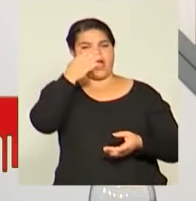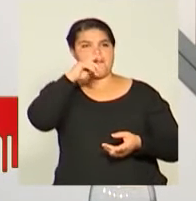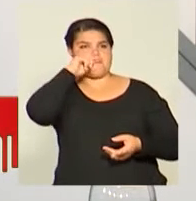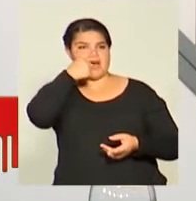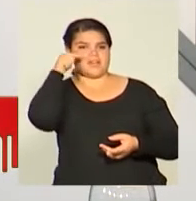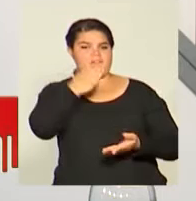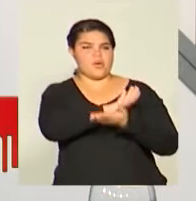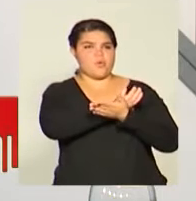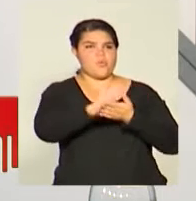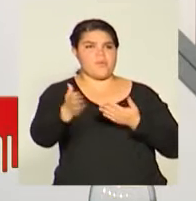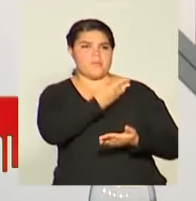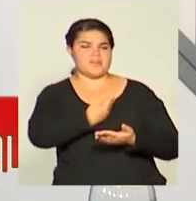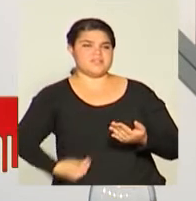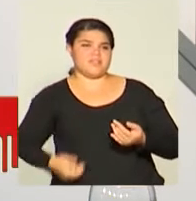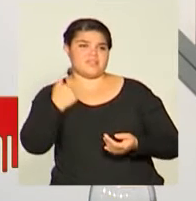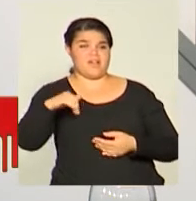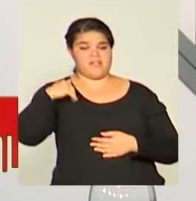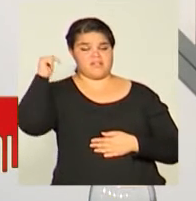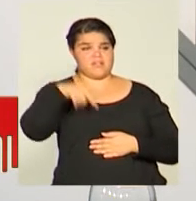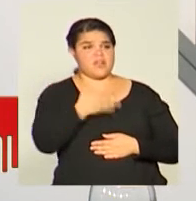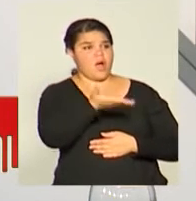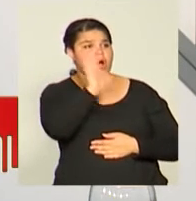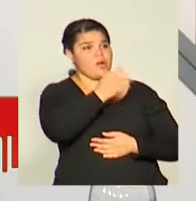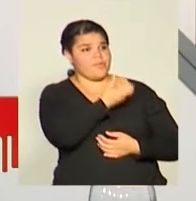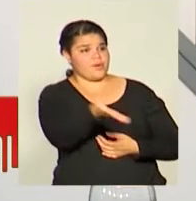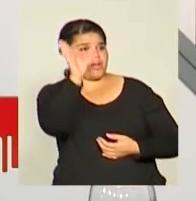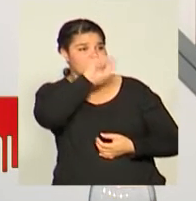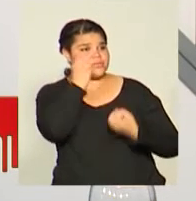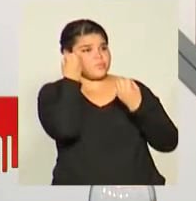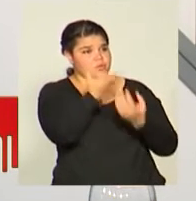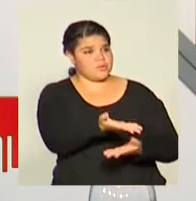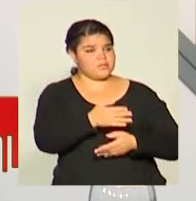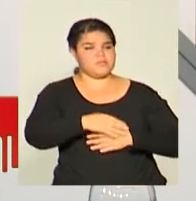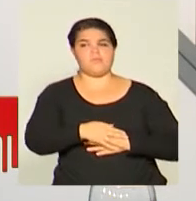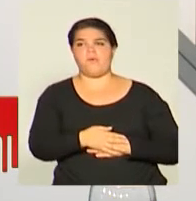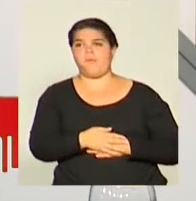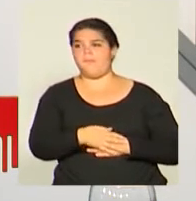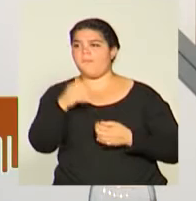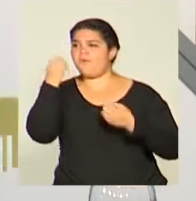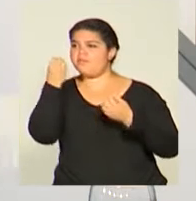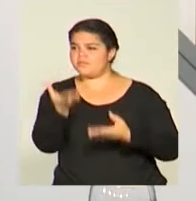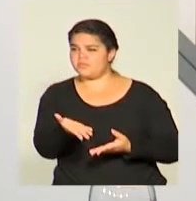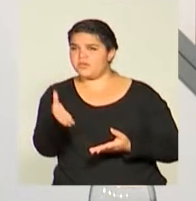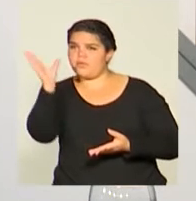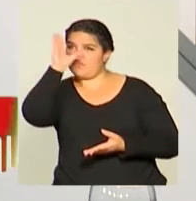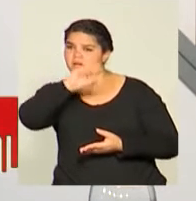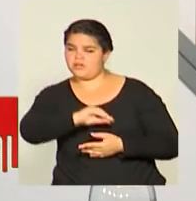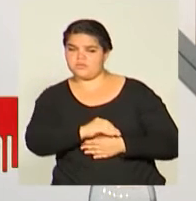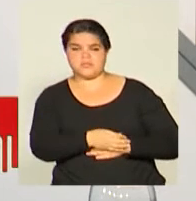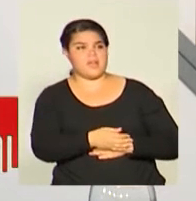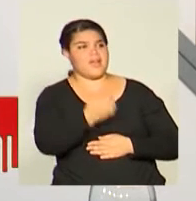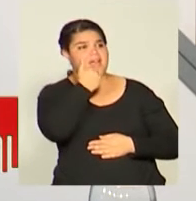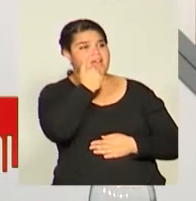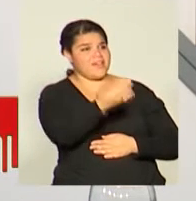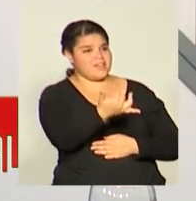de Argentina. Sebastián, buenas noches. Ignacio Esteller te saluda aquí en Señalú. ¿Cómo andás? ¿Cómo andás, Ignacio? Muy buenas noches.